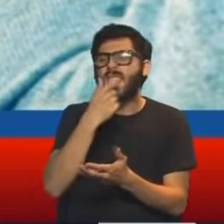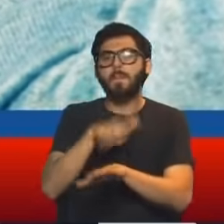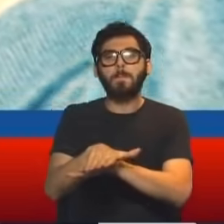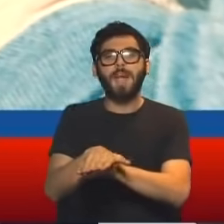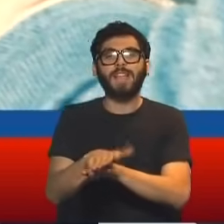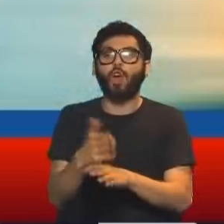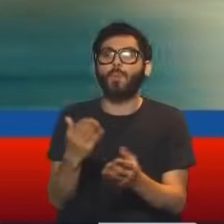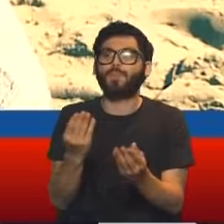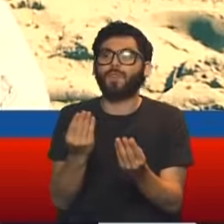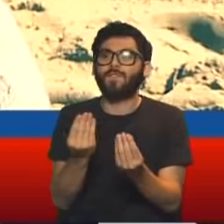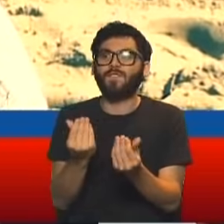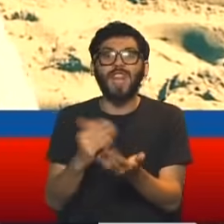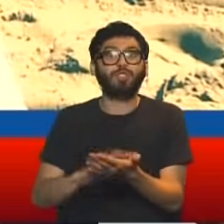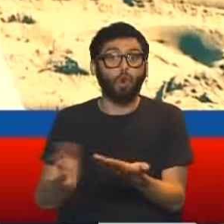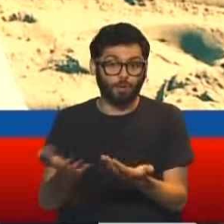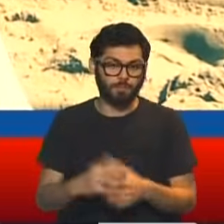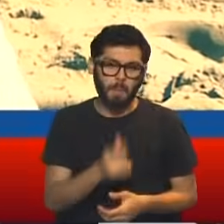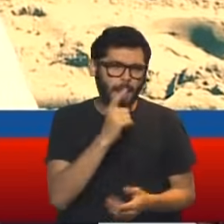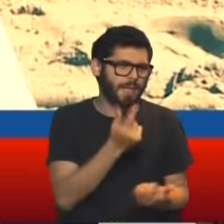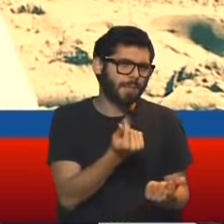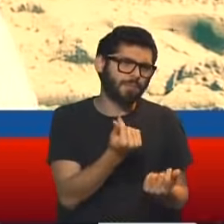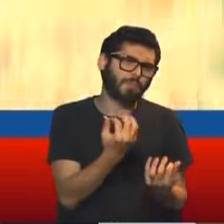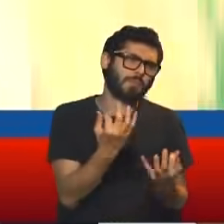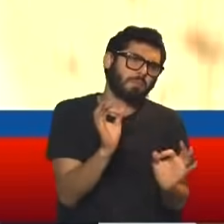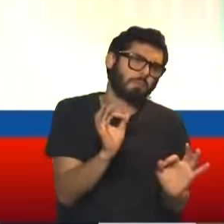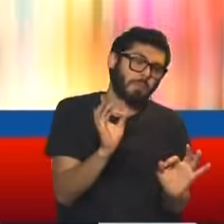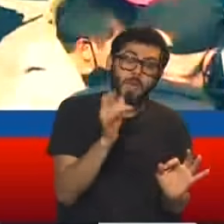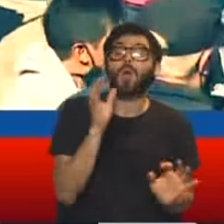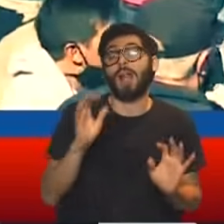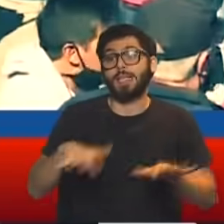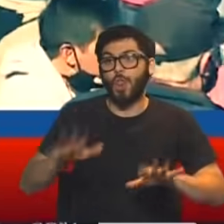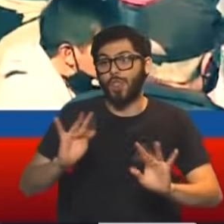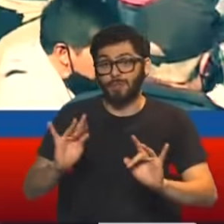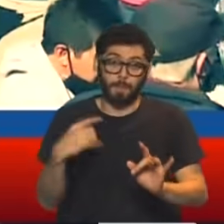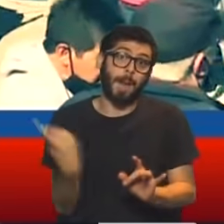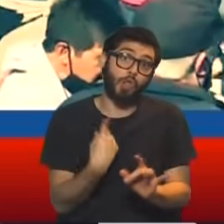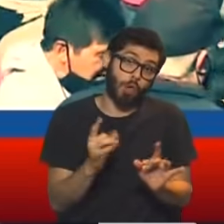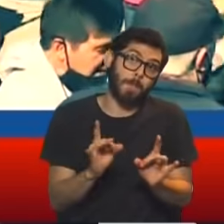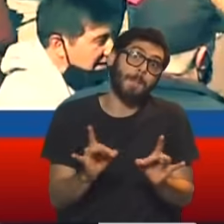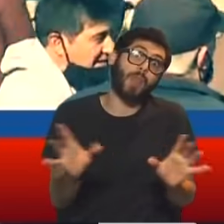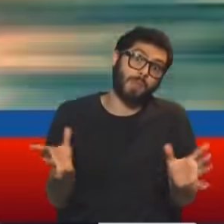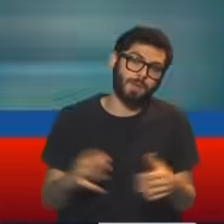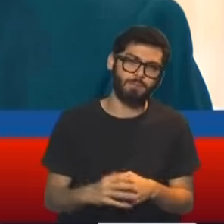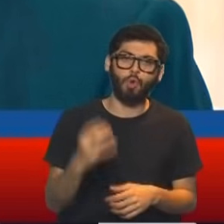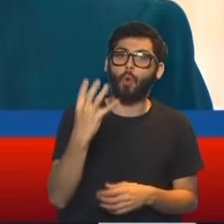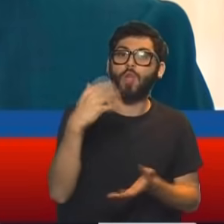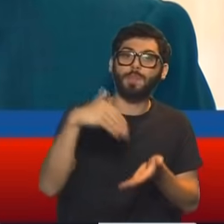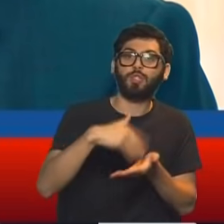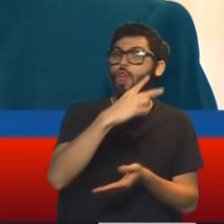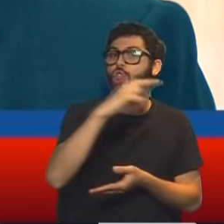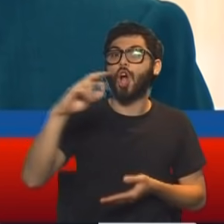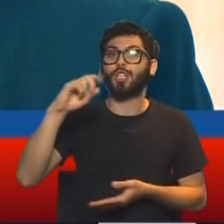fresco. Yo creo que está accesible. Sí, igual la situación es difícil para todos después de la pandemia. Más de 4.200.000